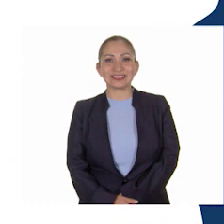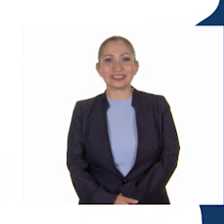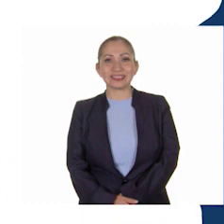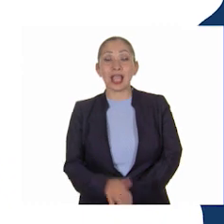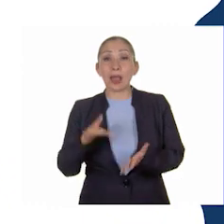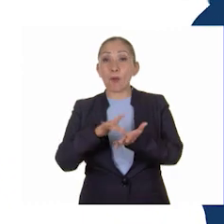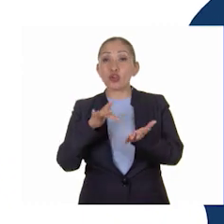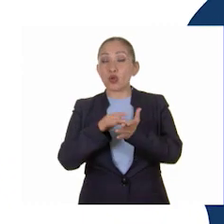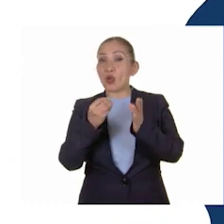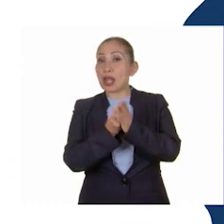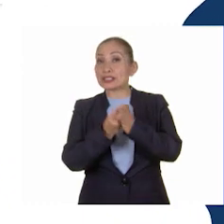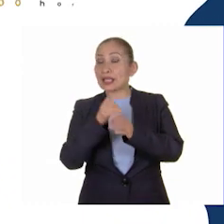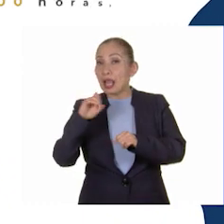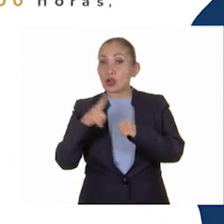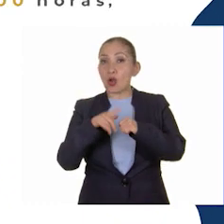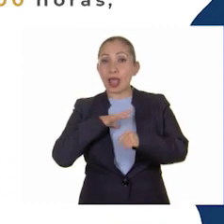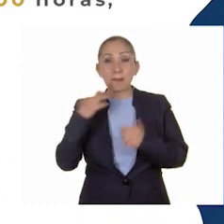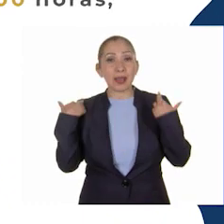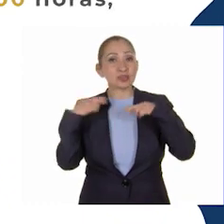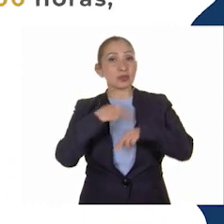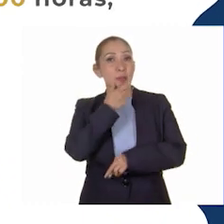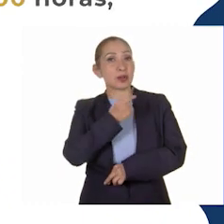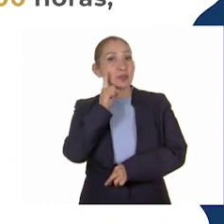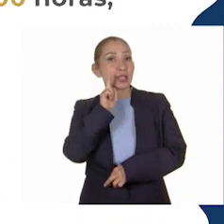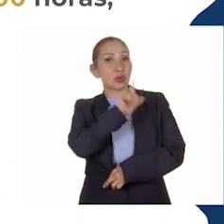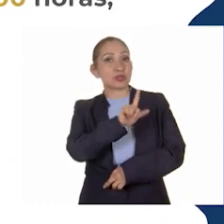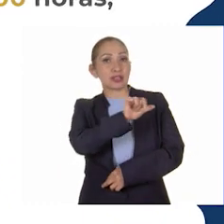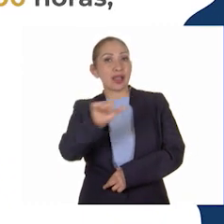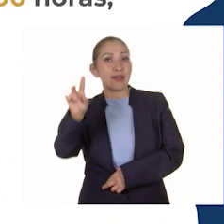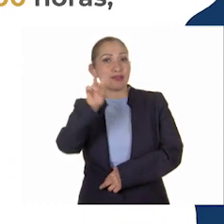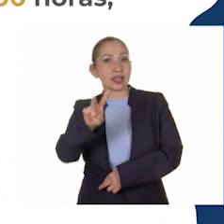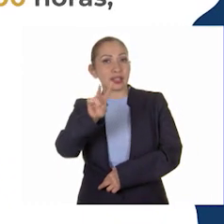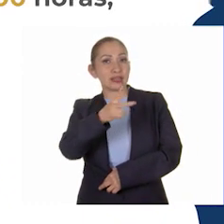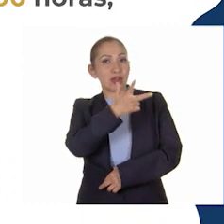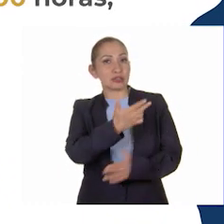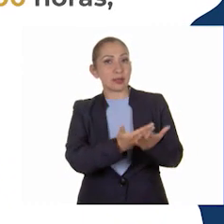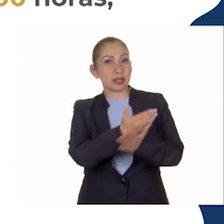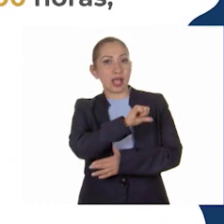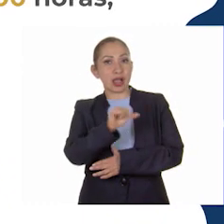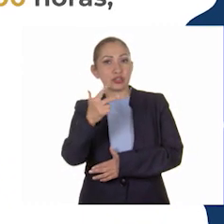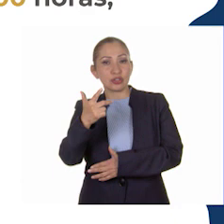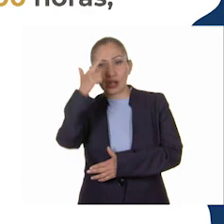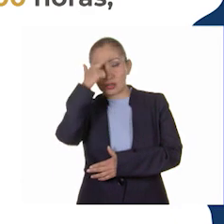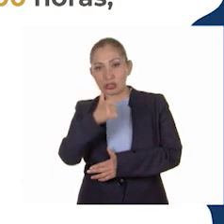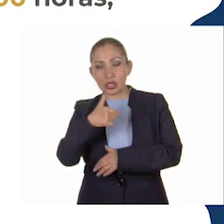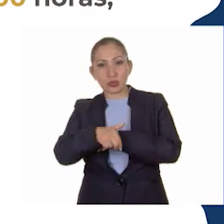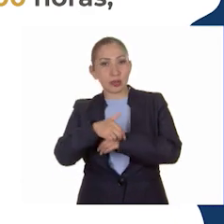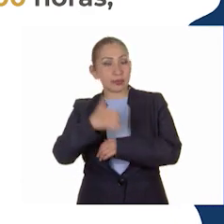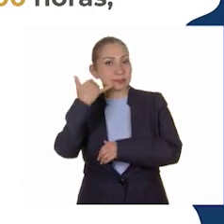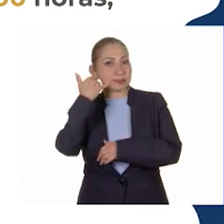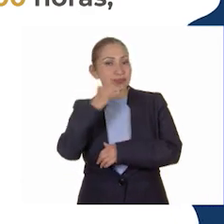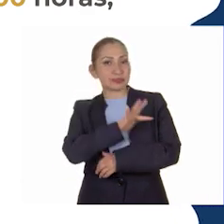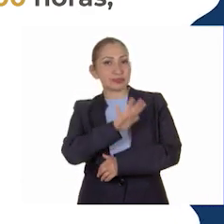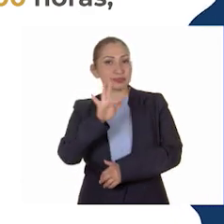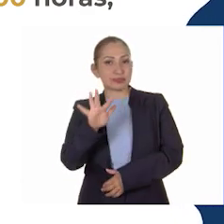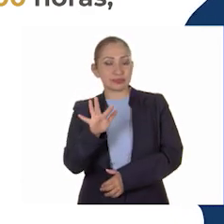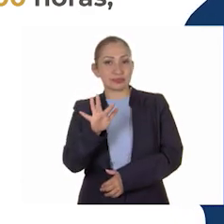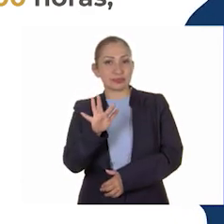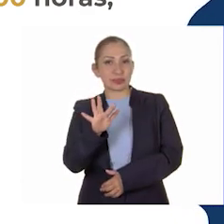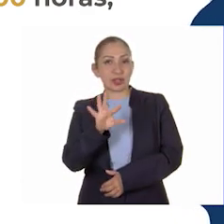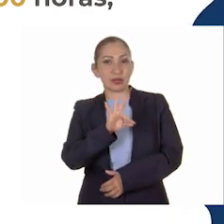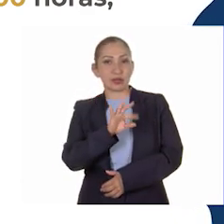Para apoyo pedagógico, hay maestras y maestros de lunes a viernes de 8 a 20 horas en el teléfono